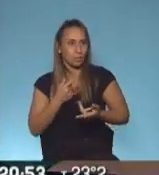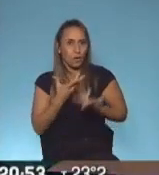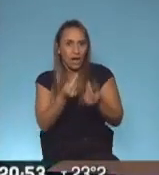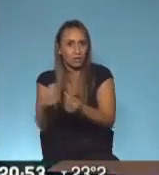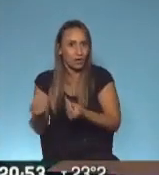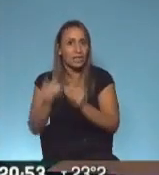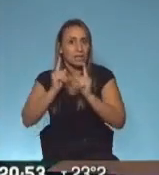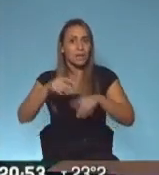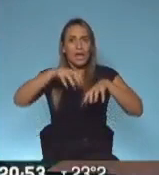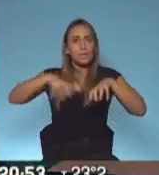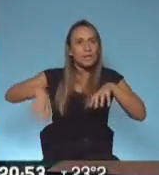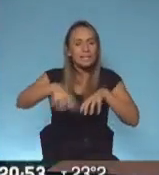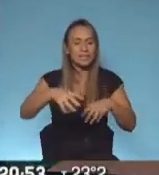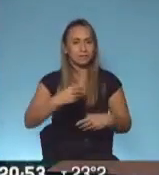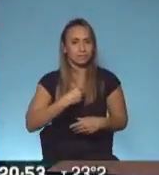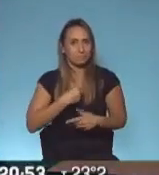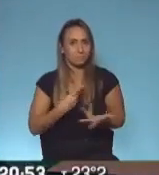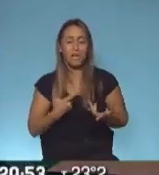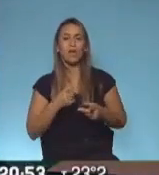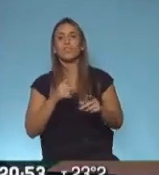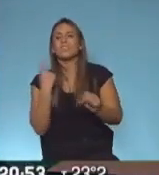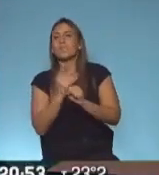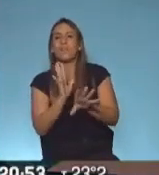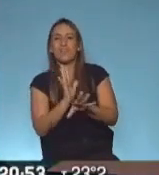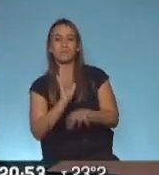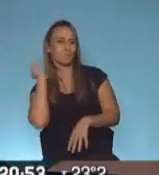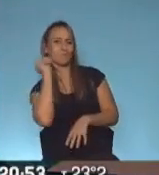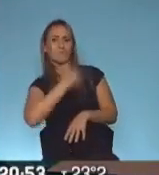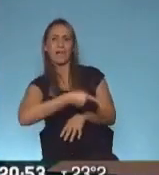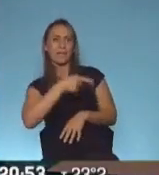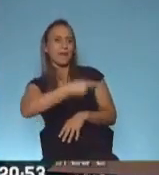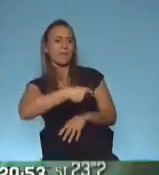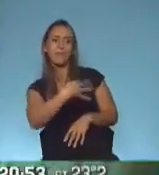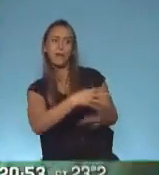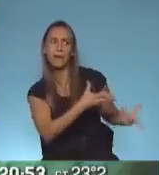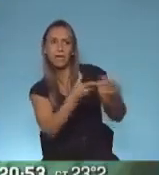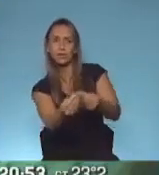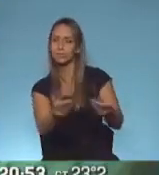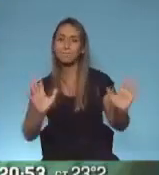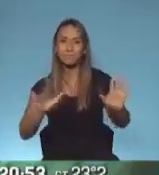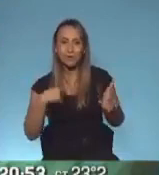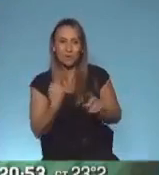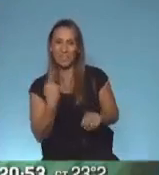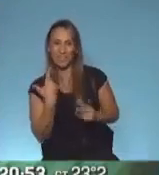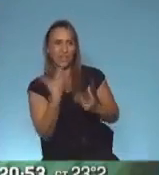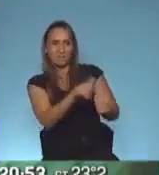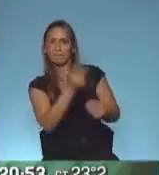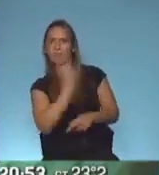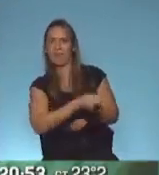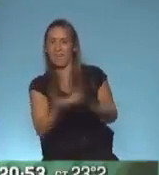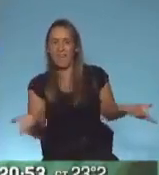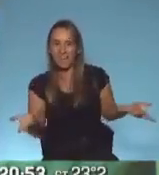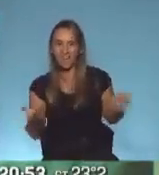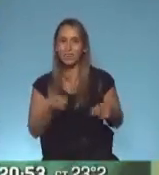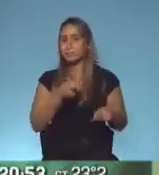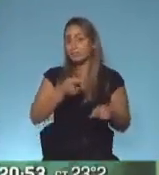nadie puede obligar a ser solidario a nadie, se supone que tiene que surgir, pero el mensaje de quién es el que tiene que ganar menos, más